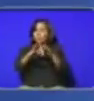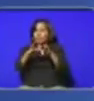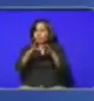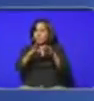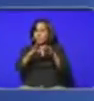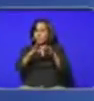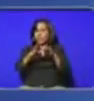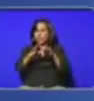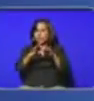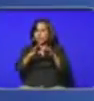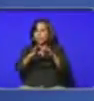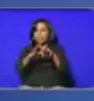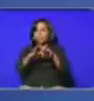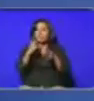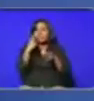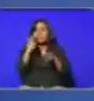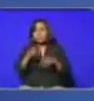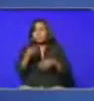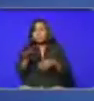las necesidades del sector productivo.